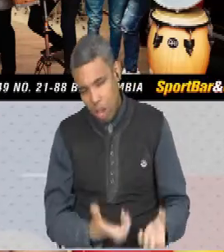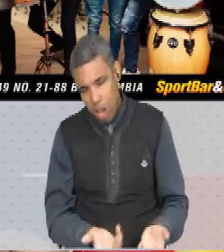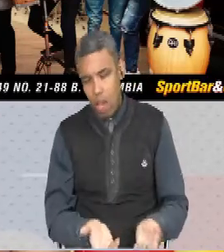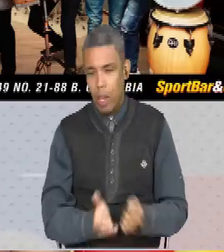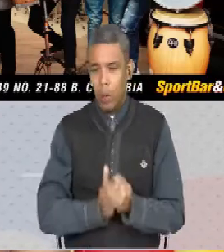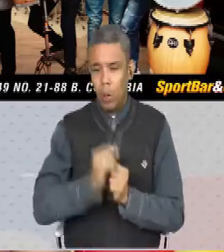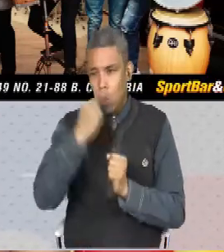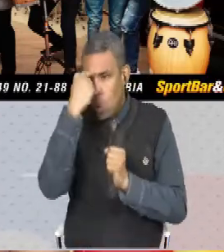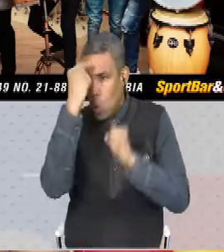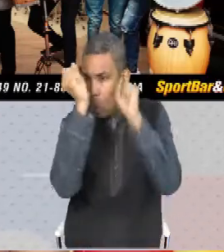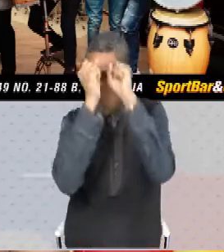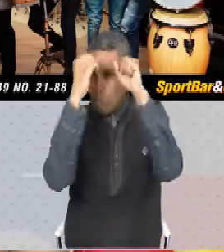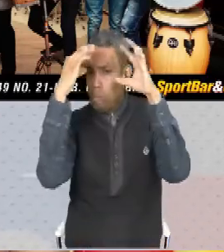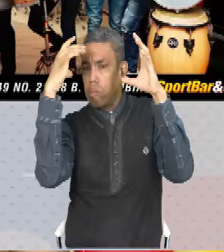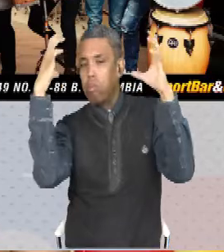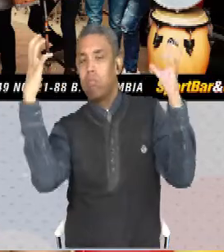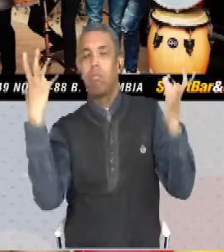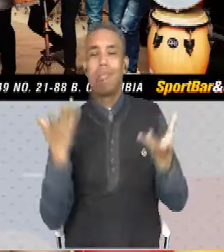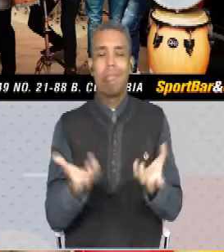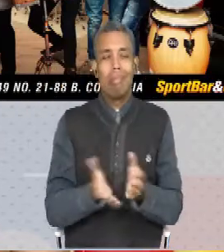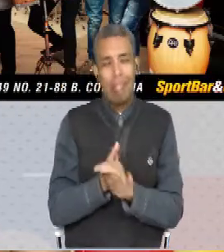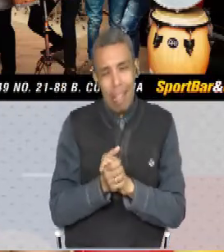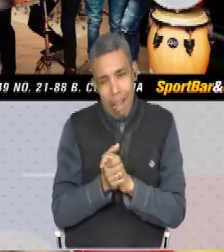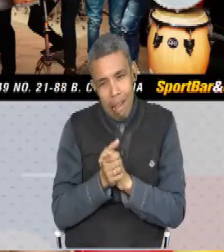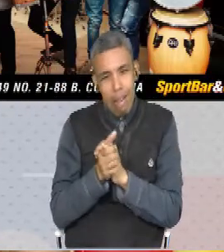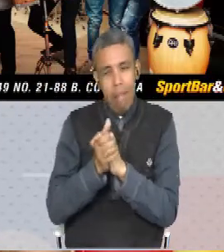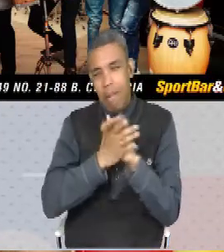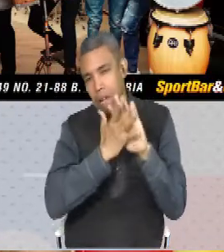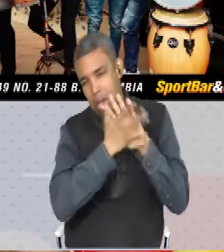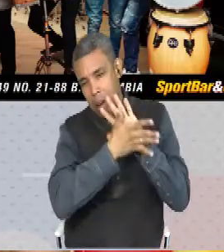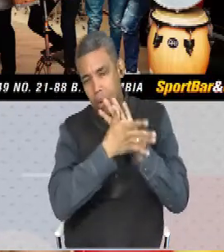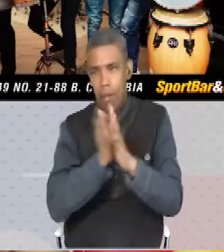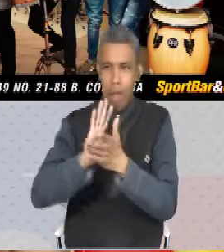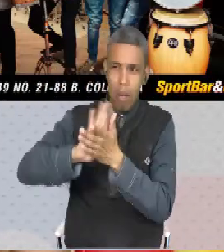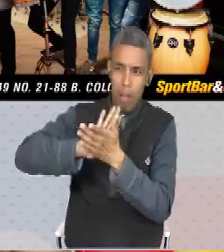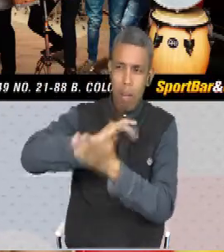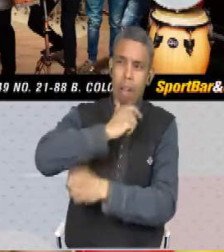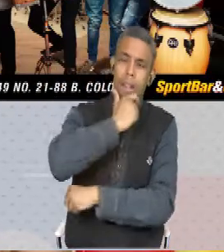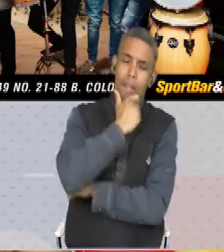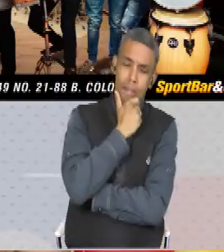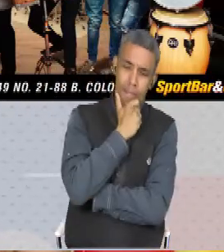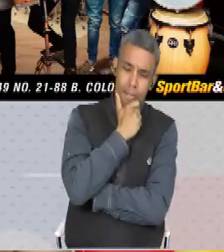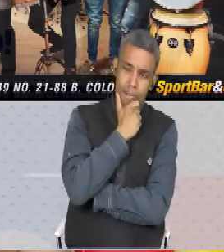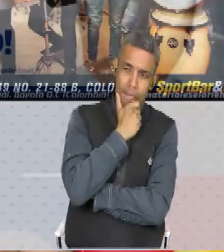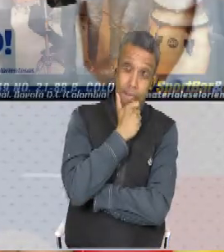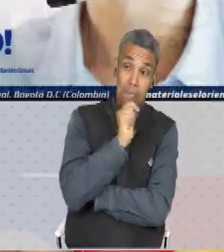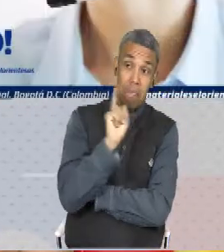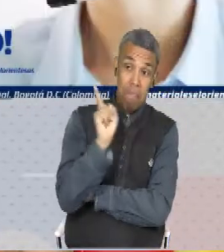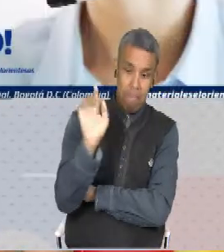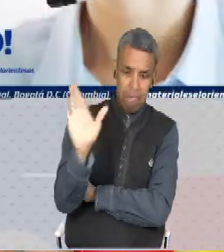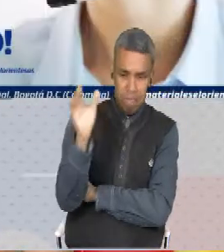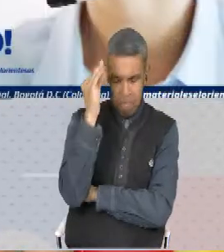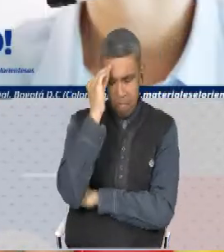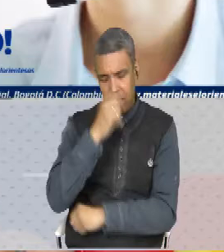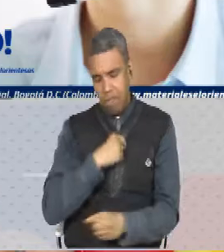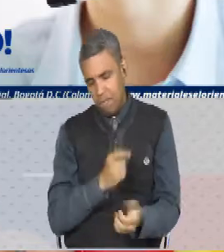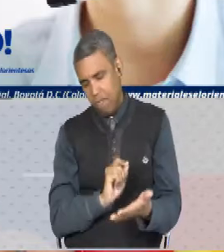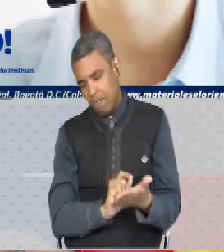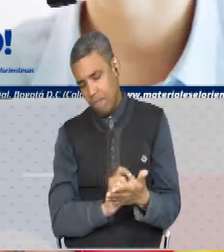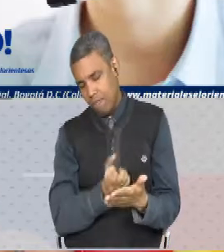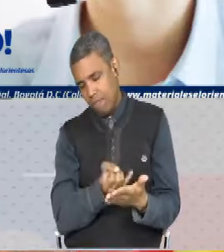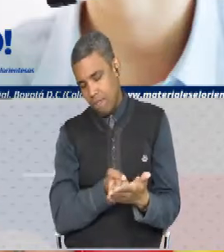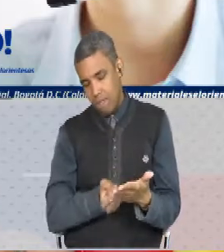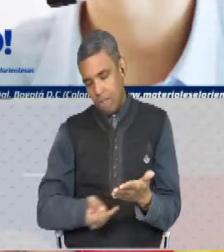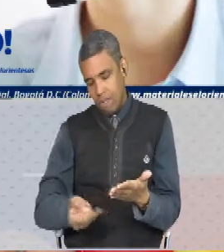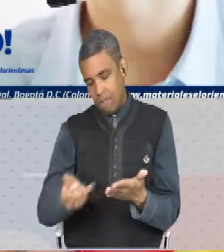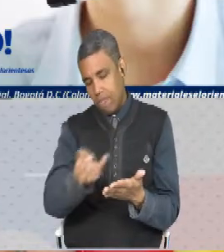ahí empezamos el desarrollo. ¿Qué es lo importante? Que el cliente va a recibir un día antes la información que va a salir al día siguiente. Sí, Omar